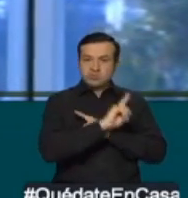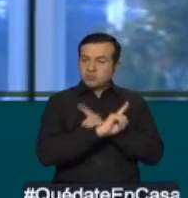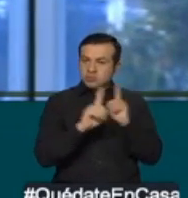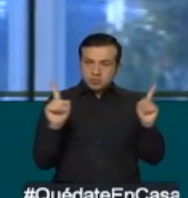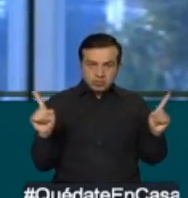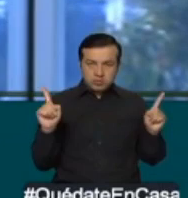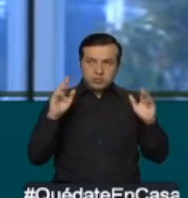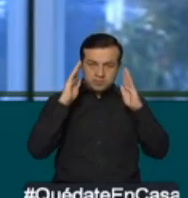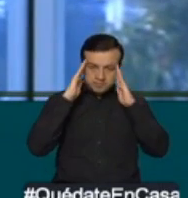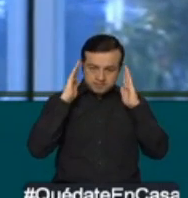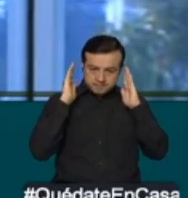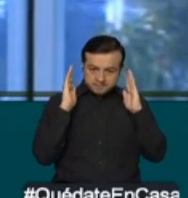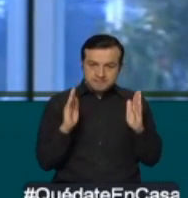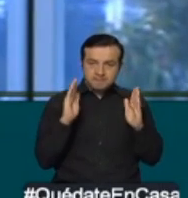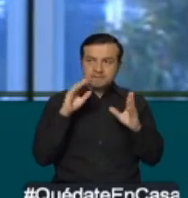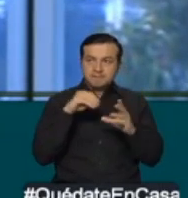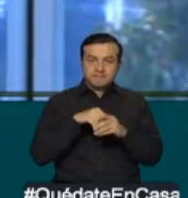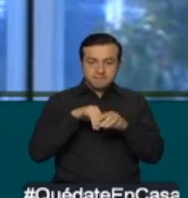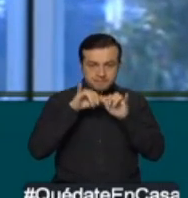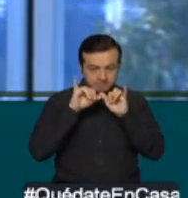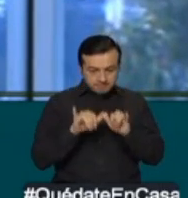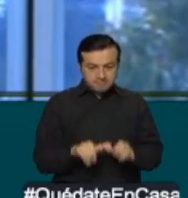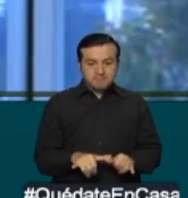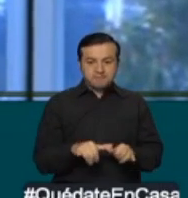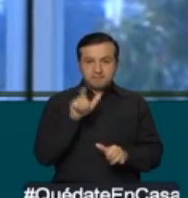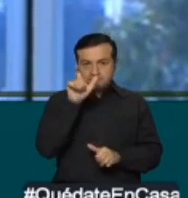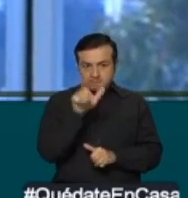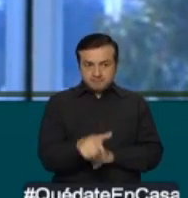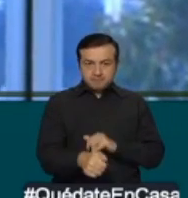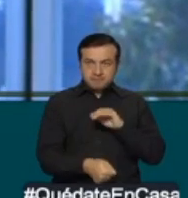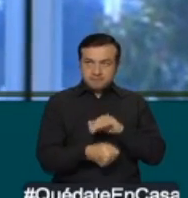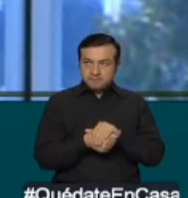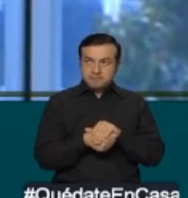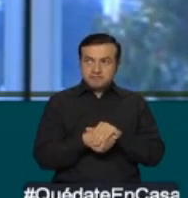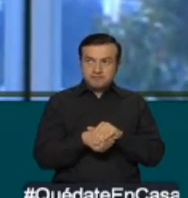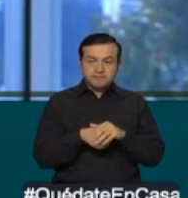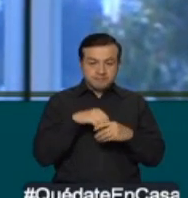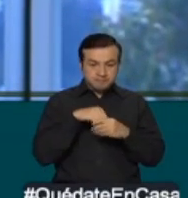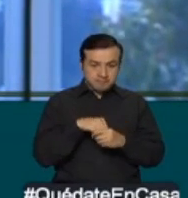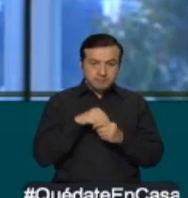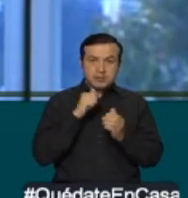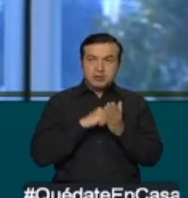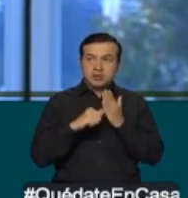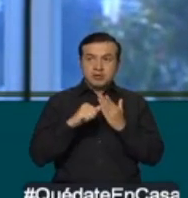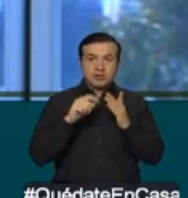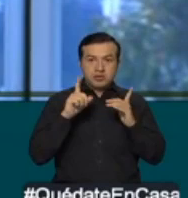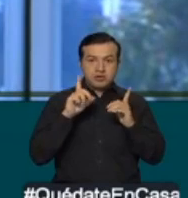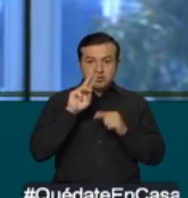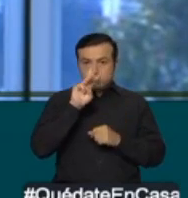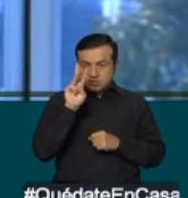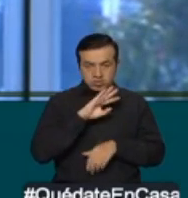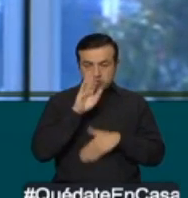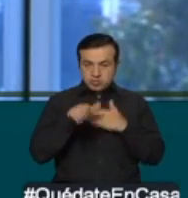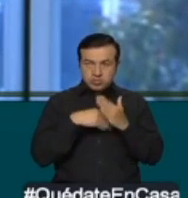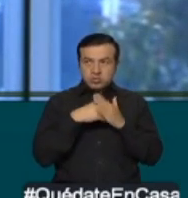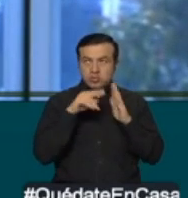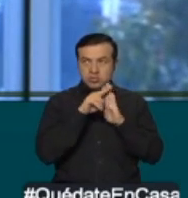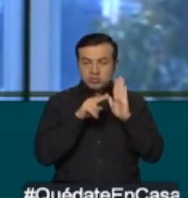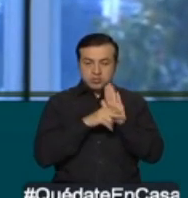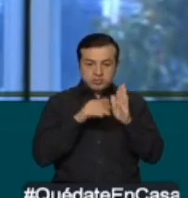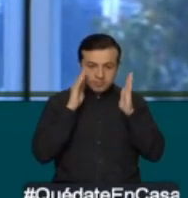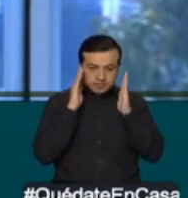tiene que darse en el lugar donde esa persona reside el ministerio de salud está aplicando todos los protocolos